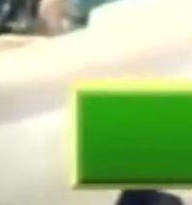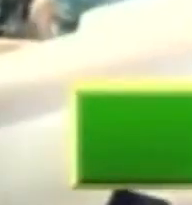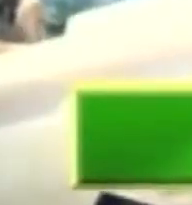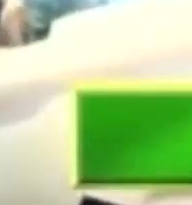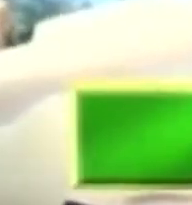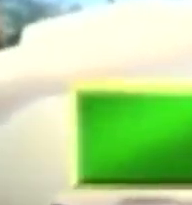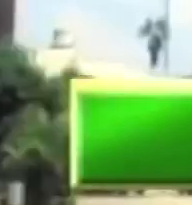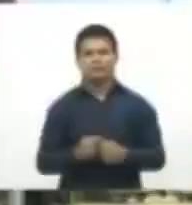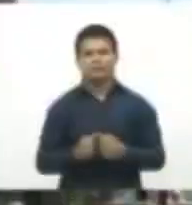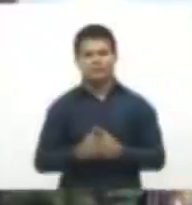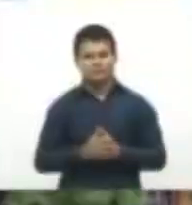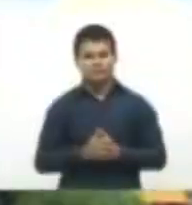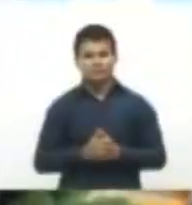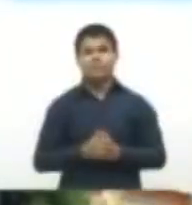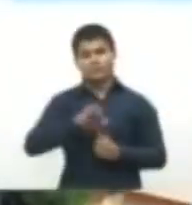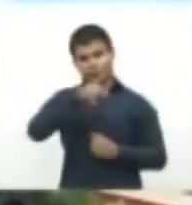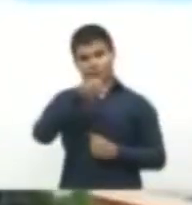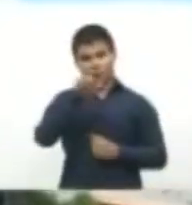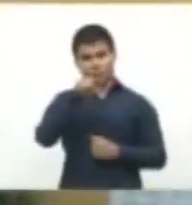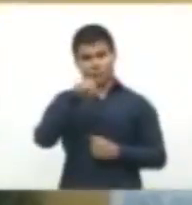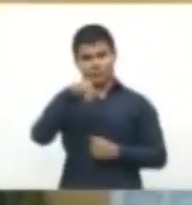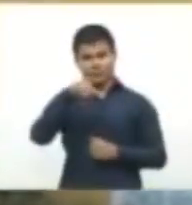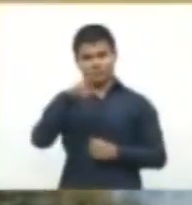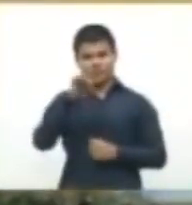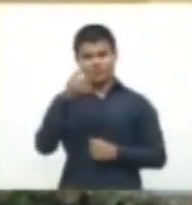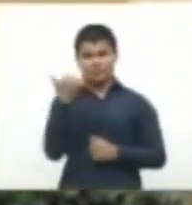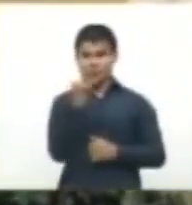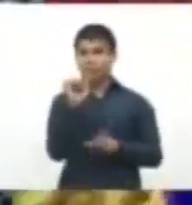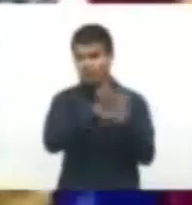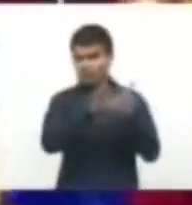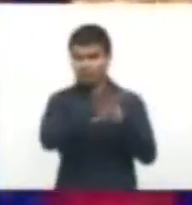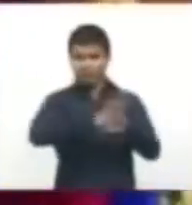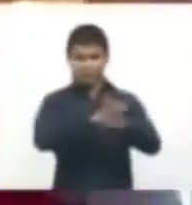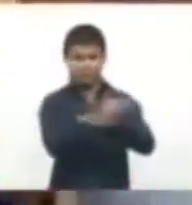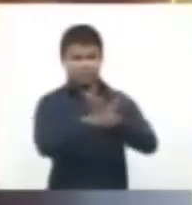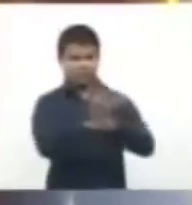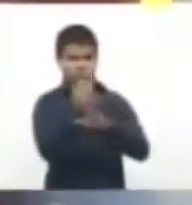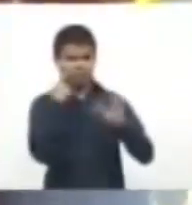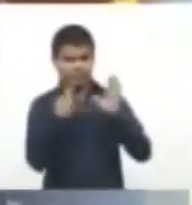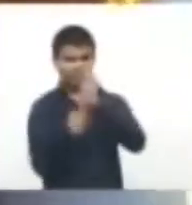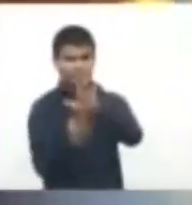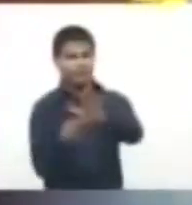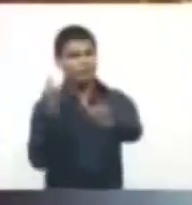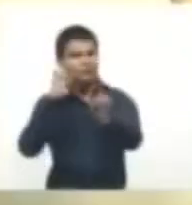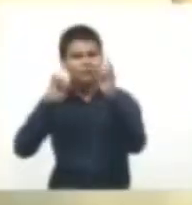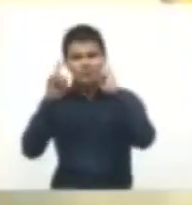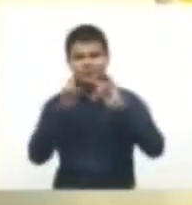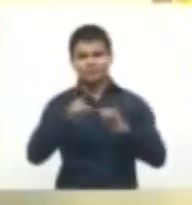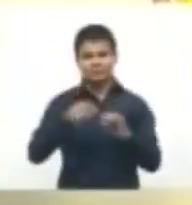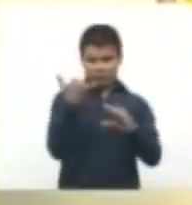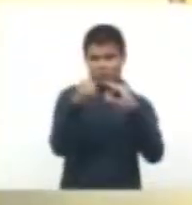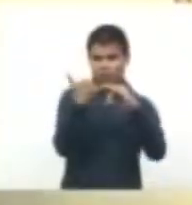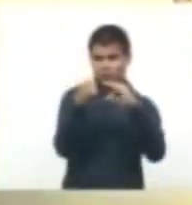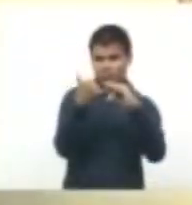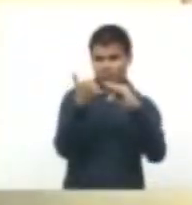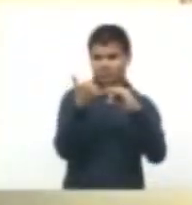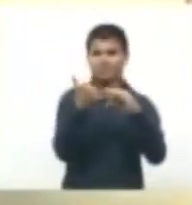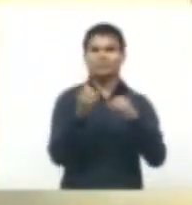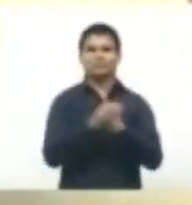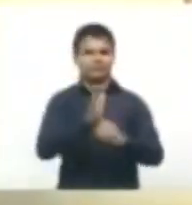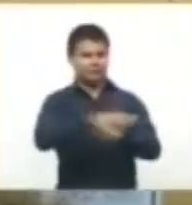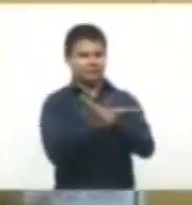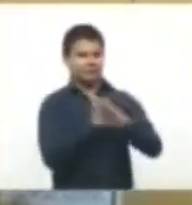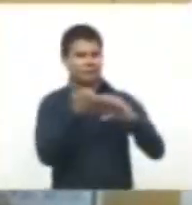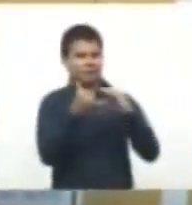Y el cantante José Martelo ya cuenta con video oficial de su exitoso tema que está pegajoso, el WhatsApp. Estoy haciendo la promoción del nuevo video de